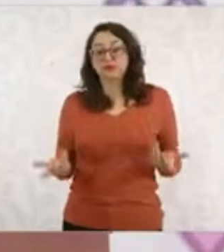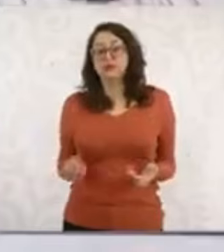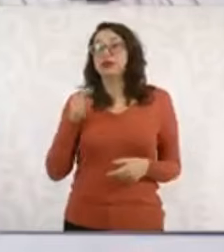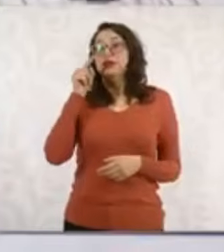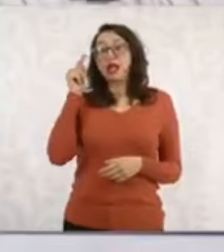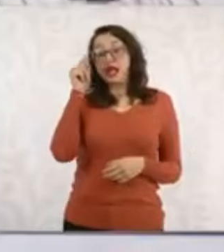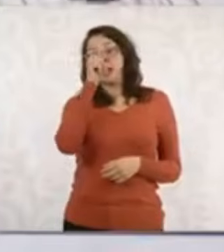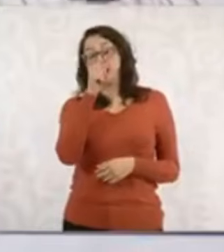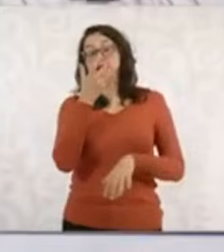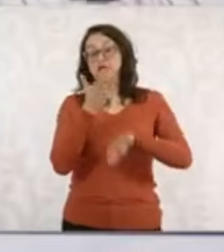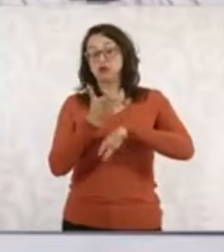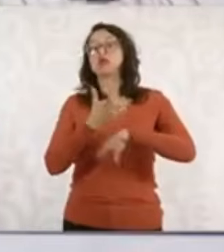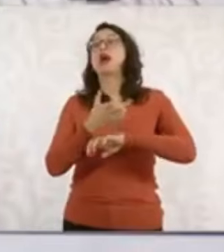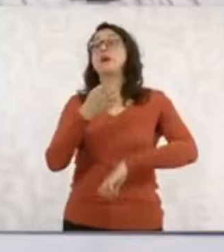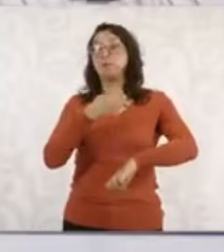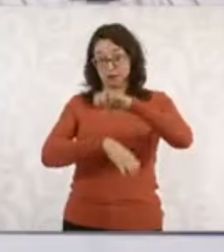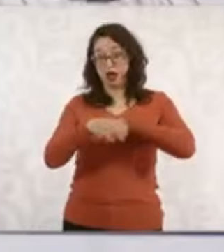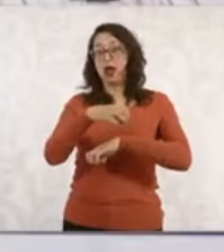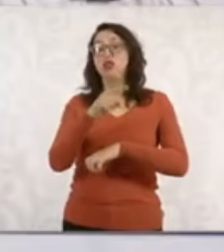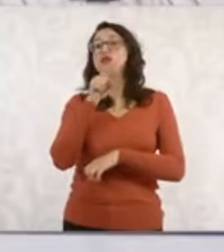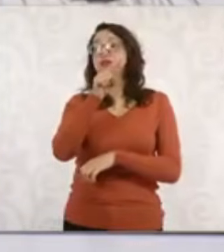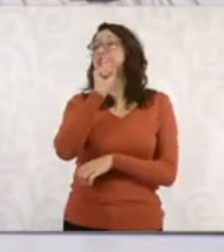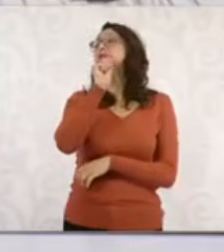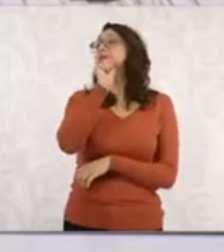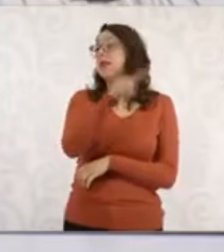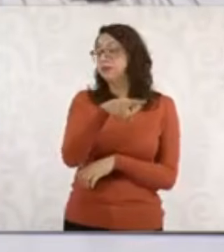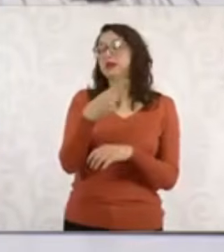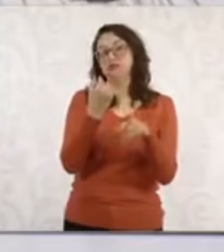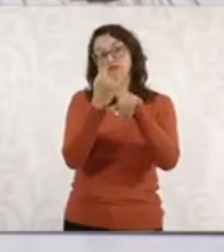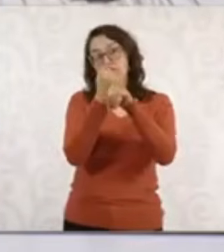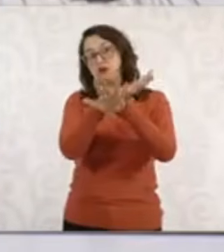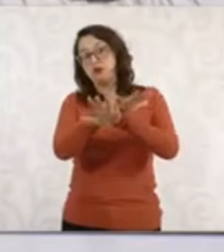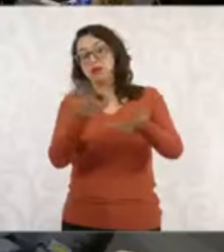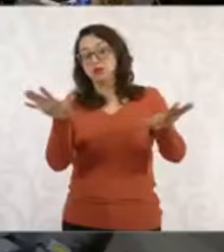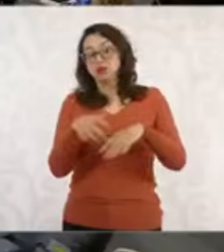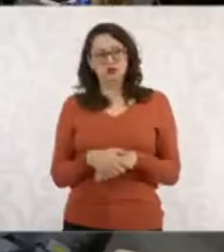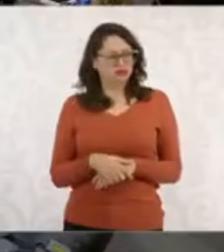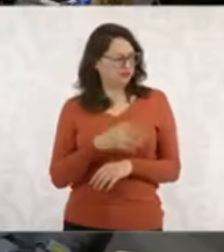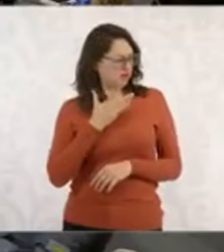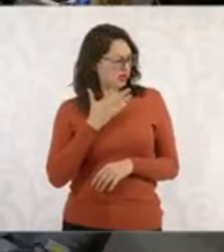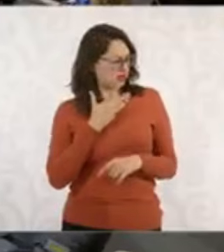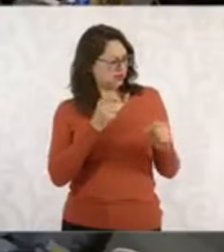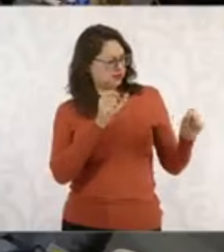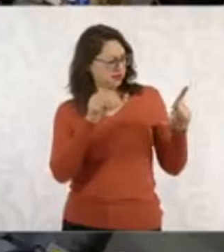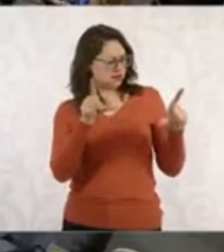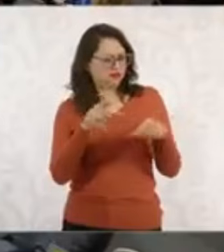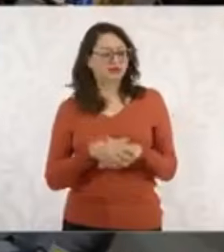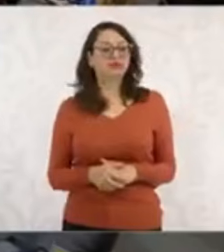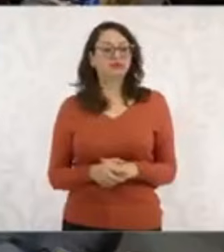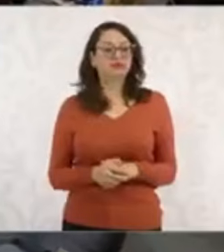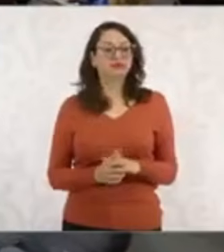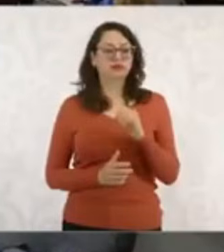el embajador de Estados Unidos en México sobre este caso. No sé si la tienes por ahí.